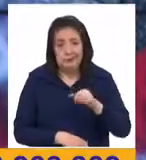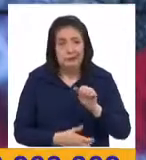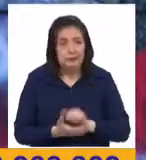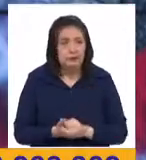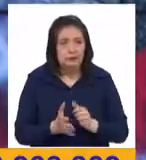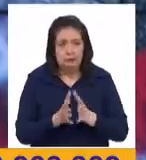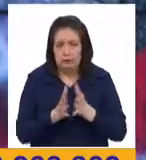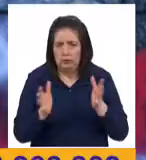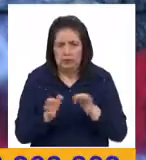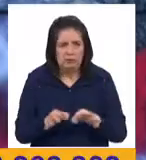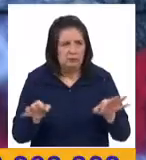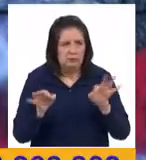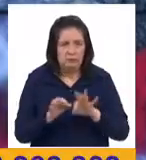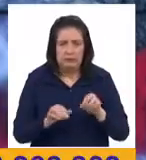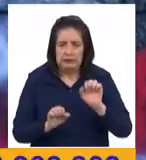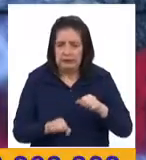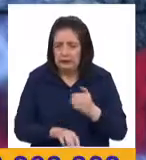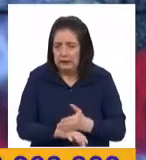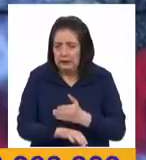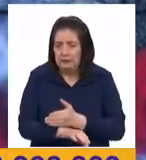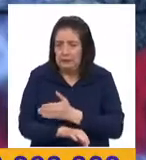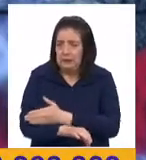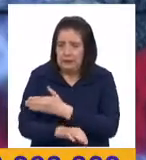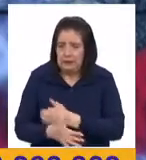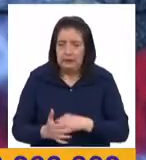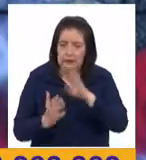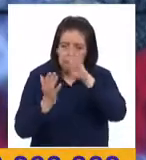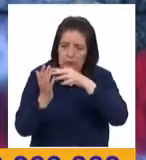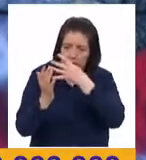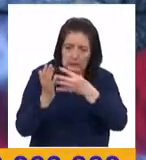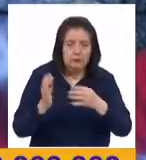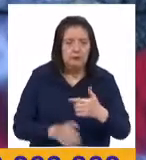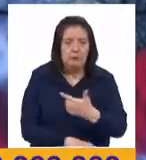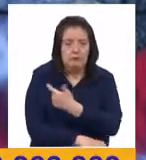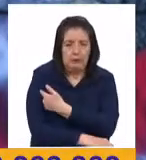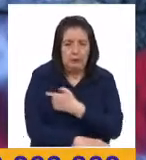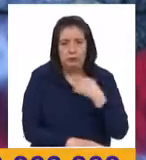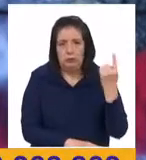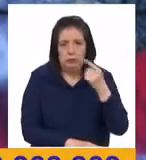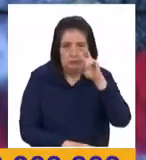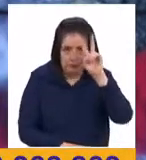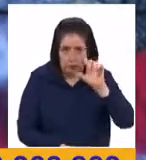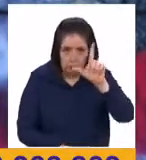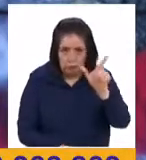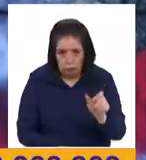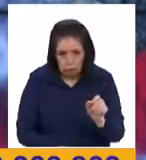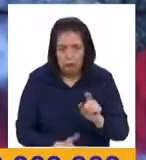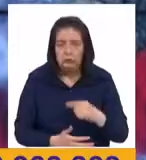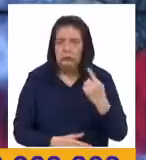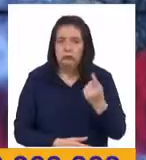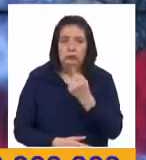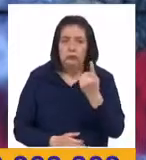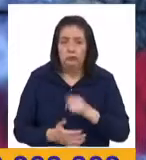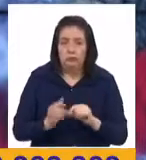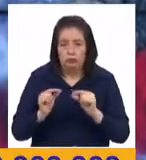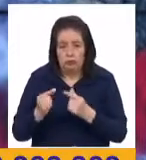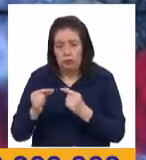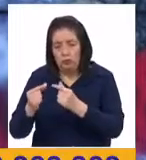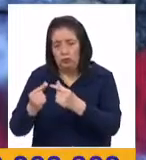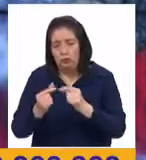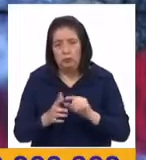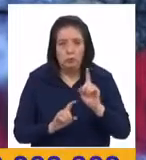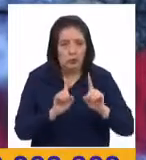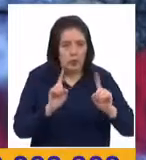sumamente importante avanzar con el esquema de vacunación en todo el país. No se trata solamente de vacunar a grupos o